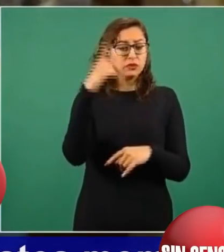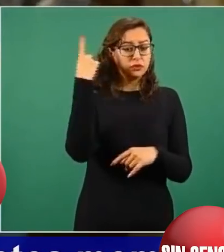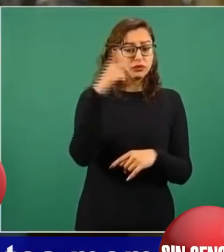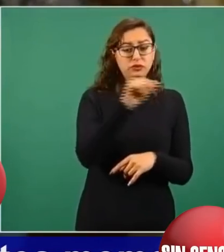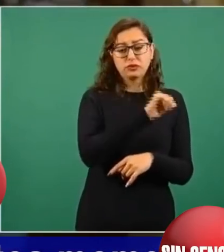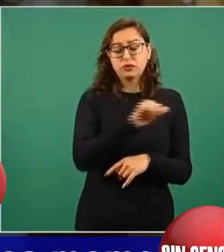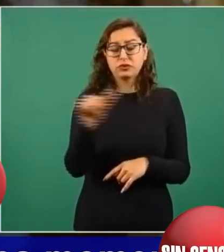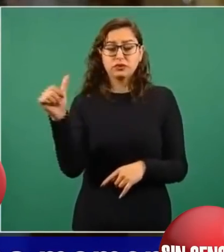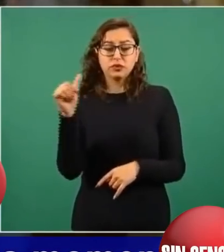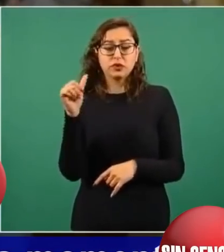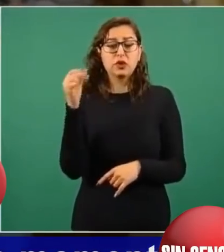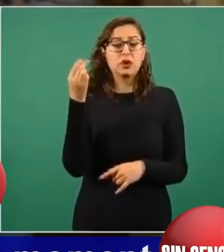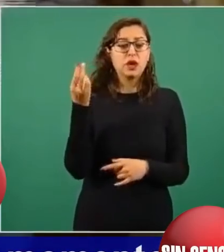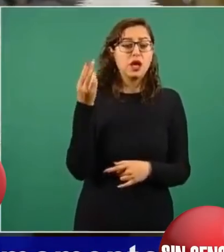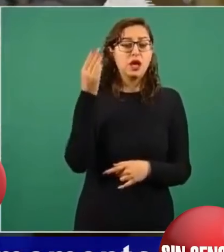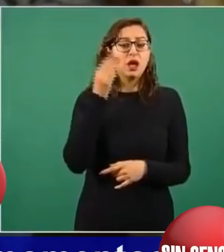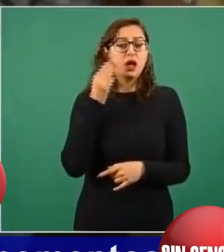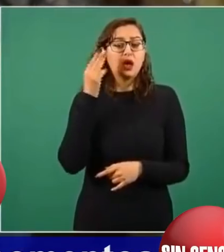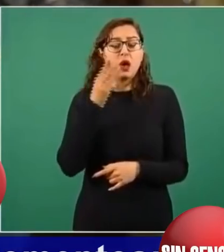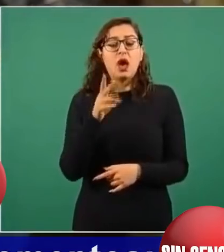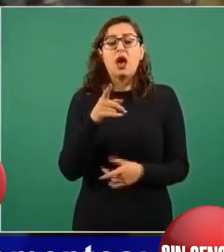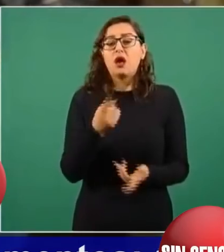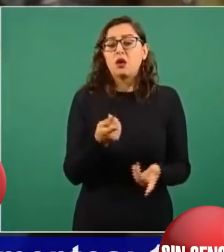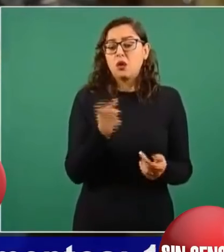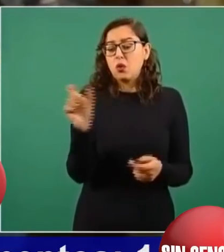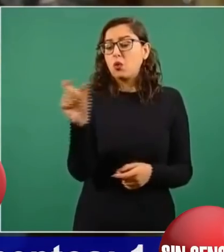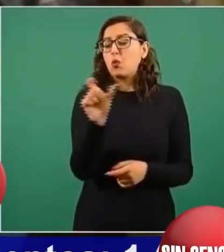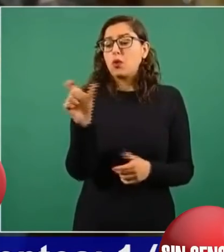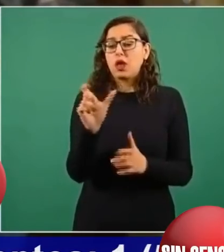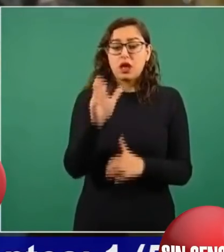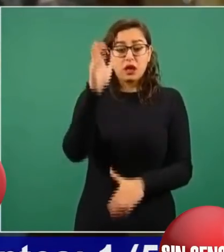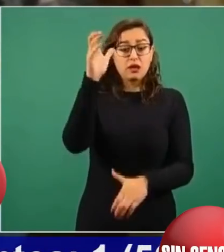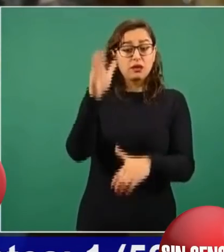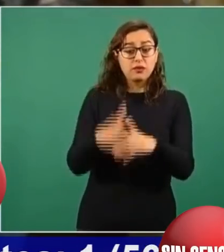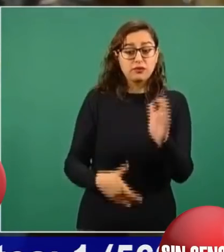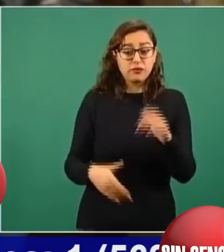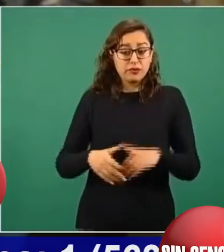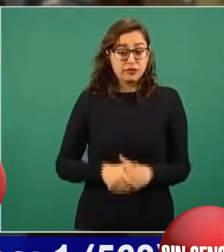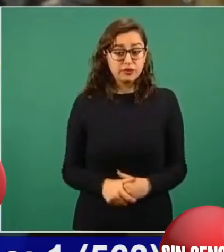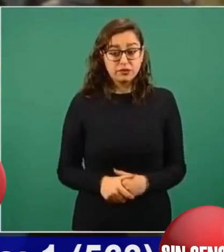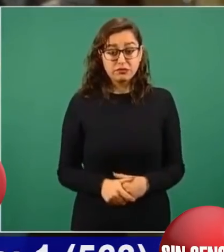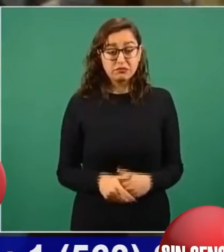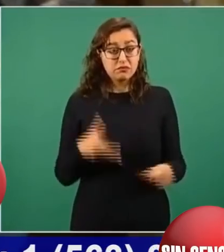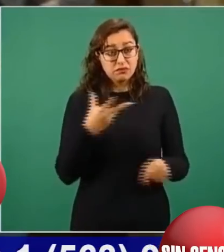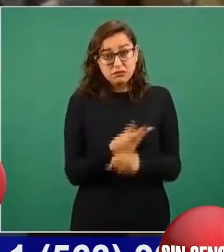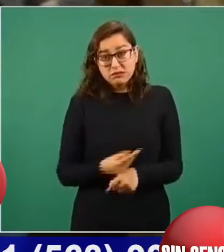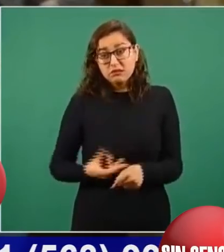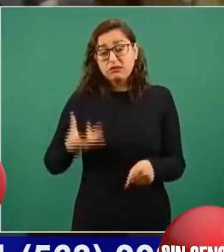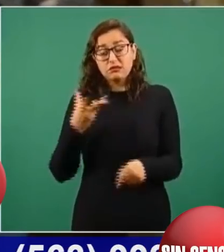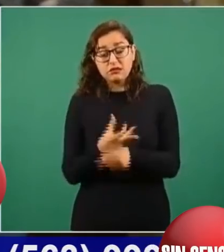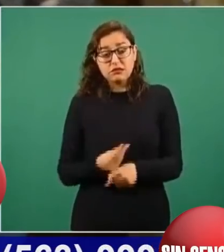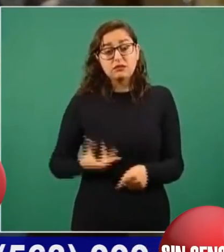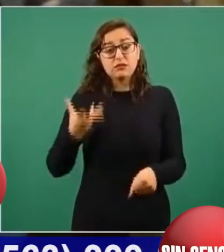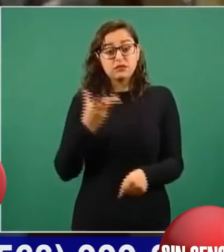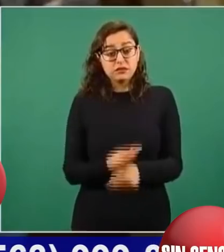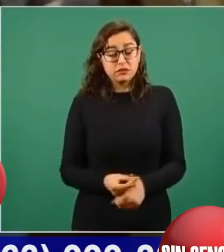Durango-Mazatlán, que no termina por acabarse de lo mal hecho que fue hecho? ¿Qué hace el